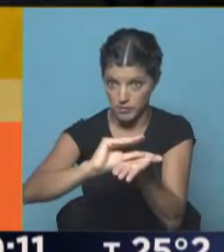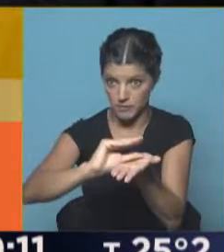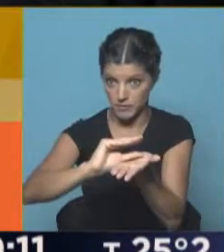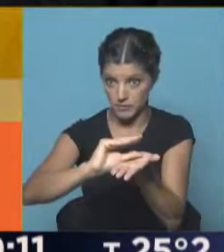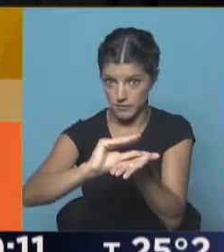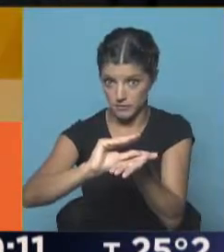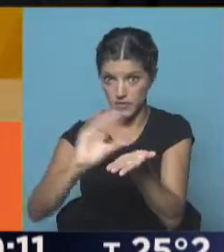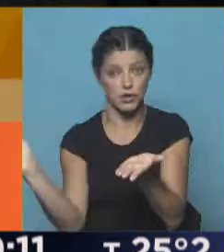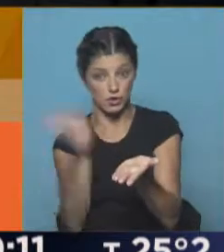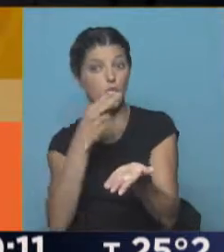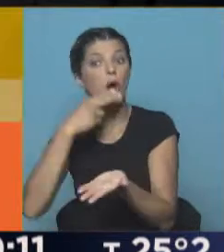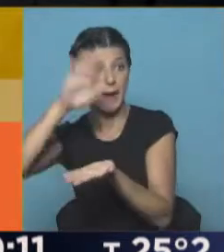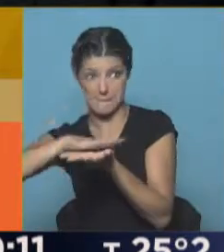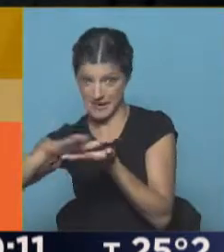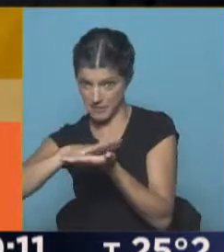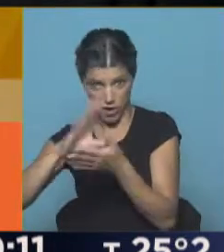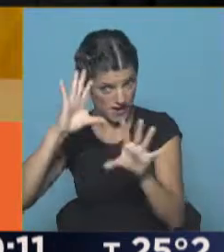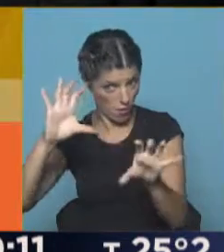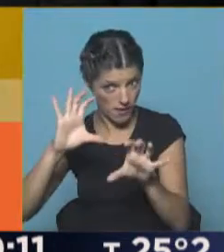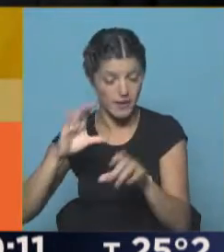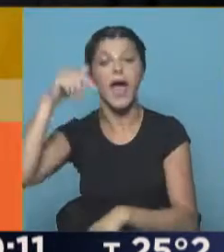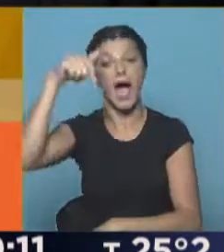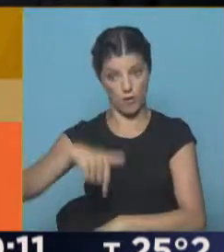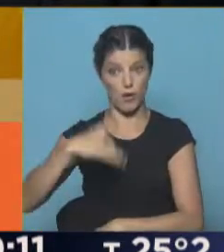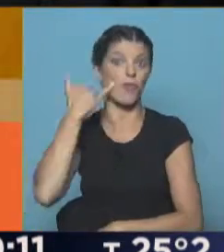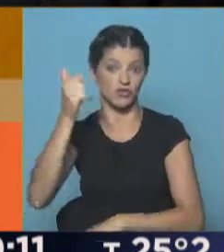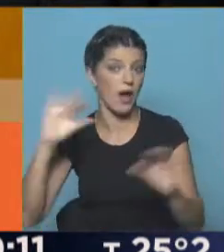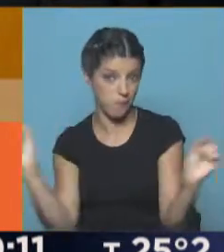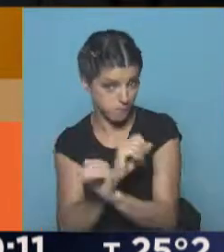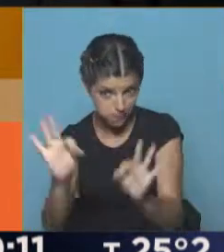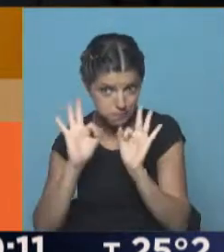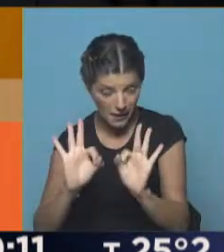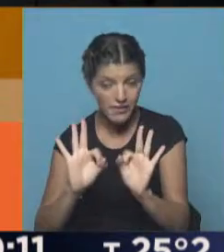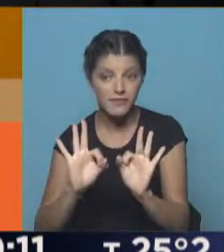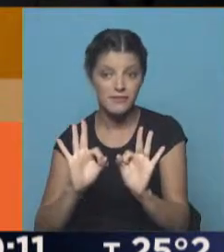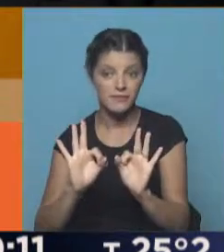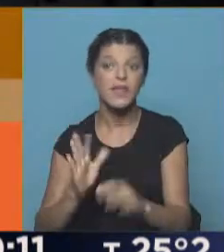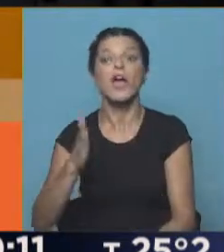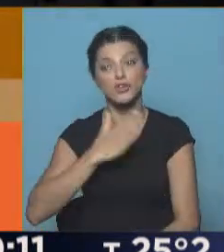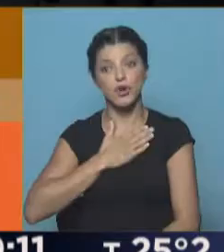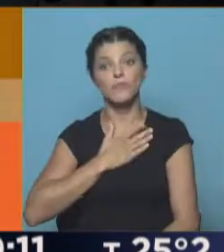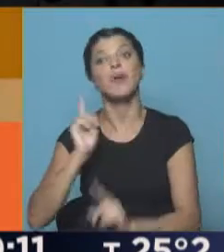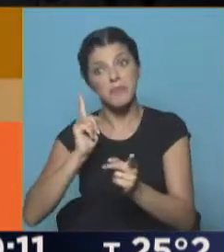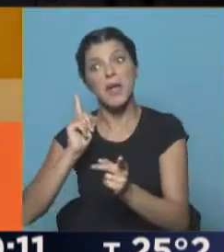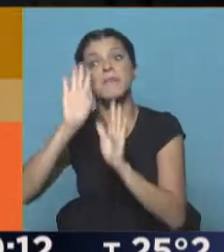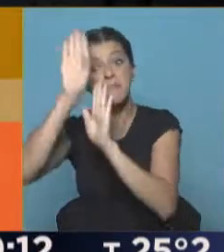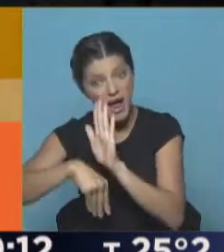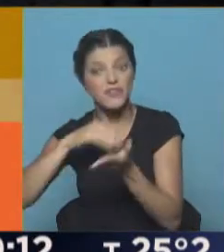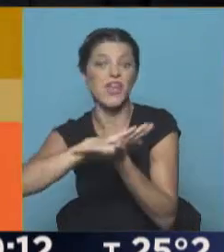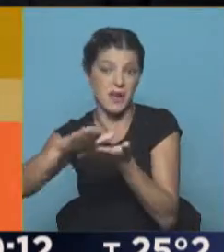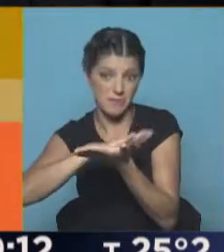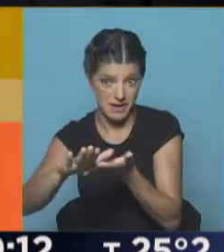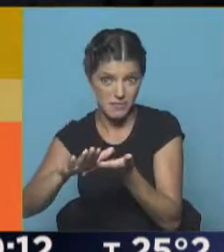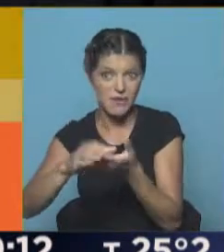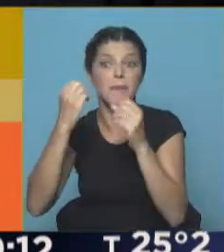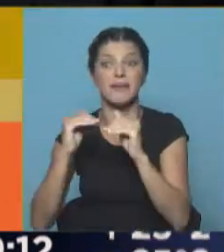imponible, recuerden ustedes. Ahora, con el diario del lunes, yo hubiese puesto menos en el mínimo no imponible y yo hubiese empezado a